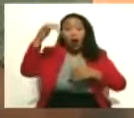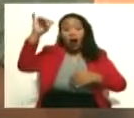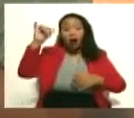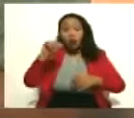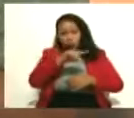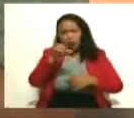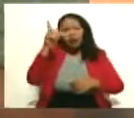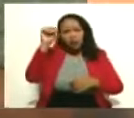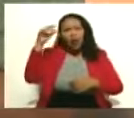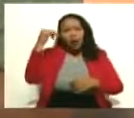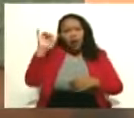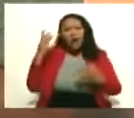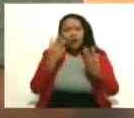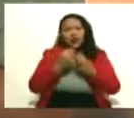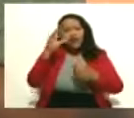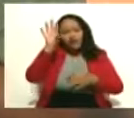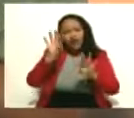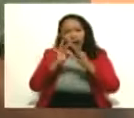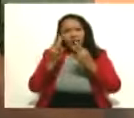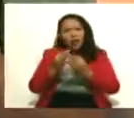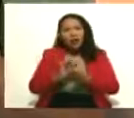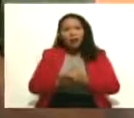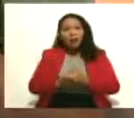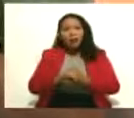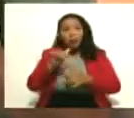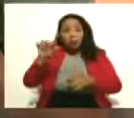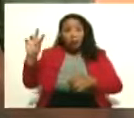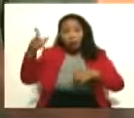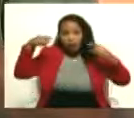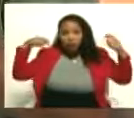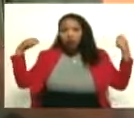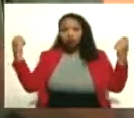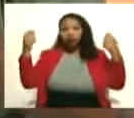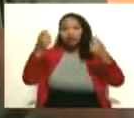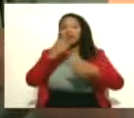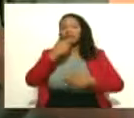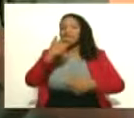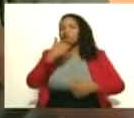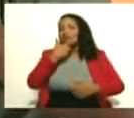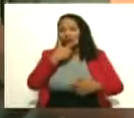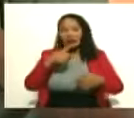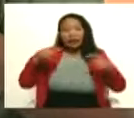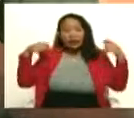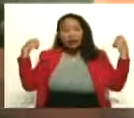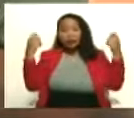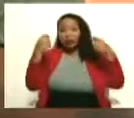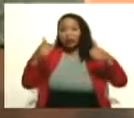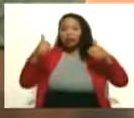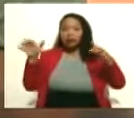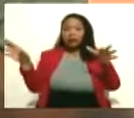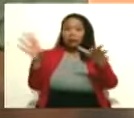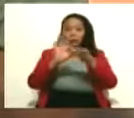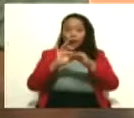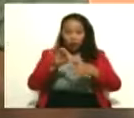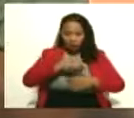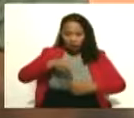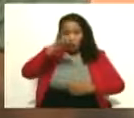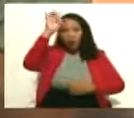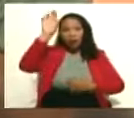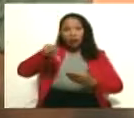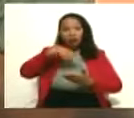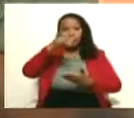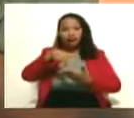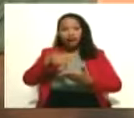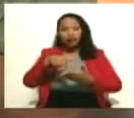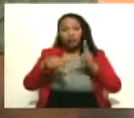ustedes también, en su familia, con sus hijos. Esta ha sido una campaña hermosa, ha sido una campaña de unir el alma nacional. Y lo